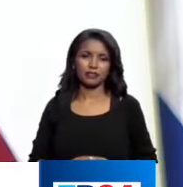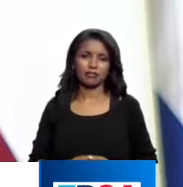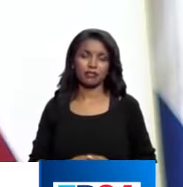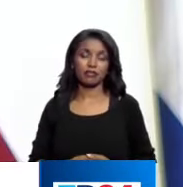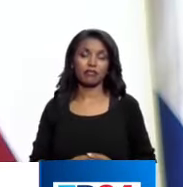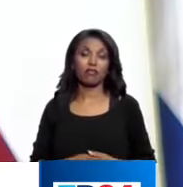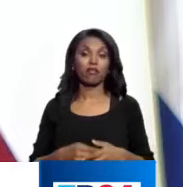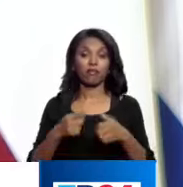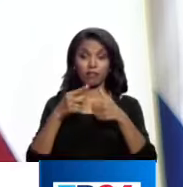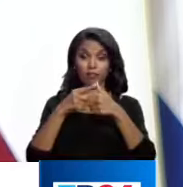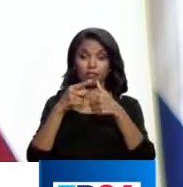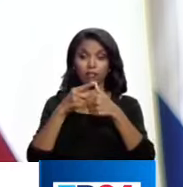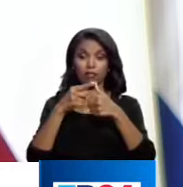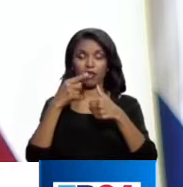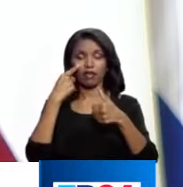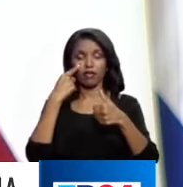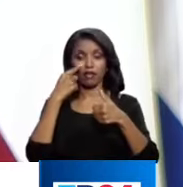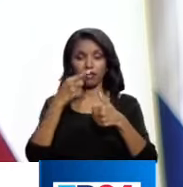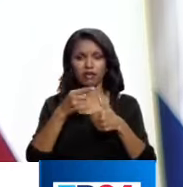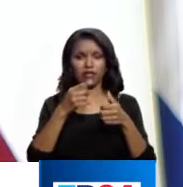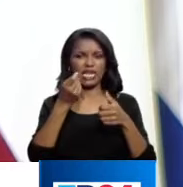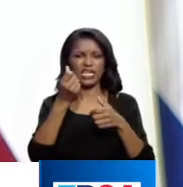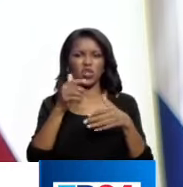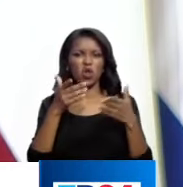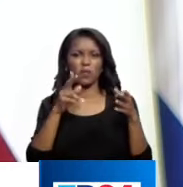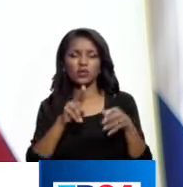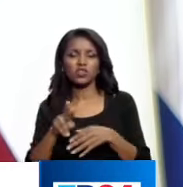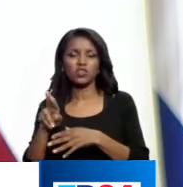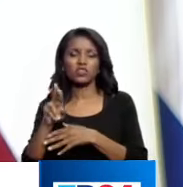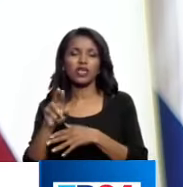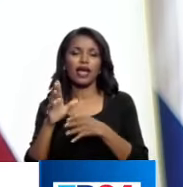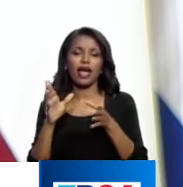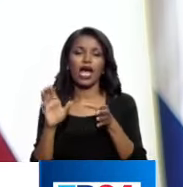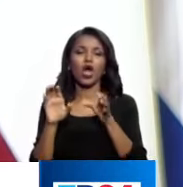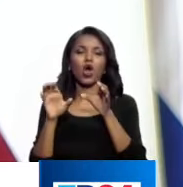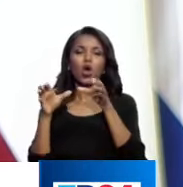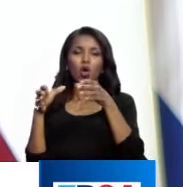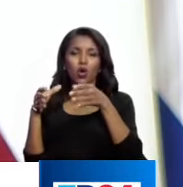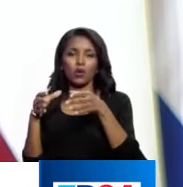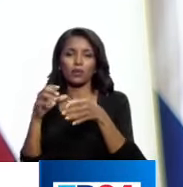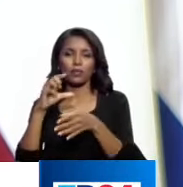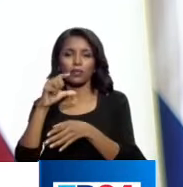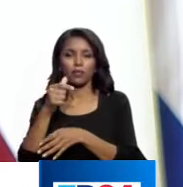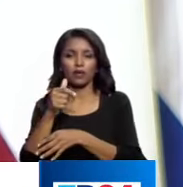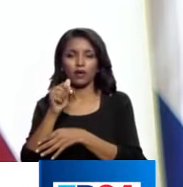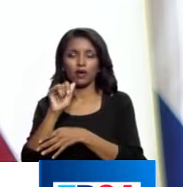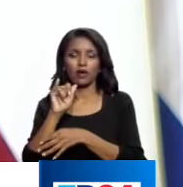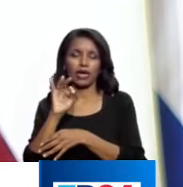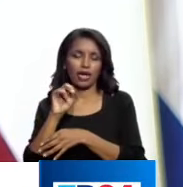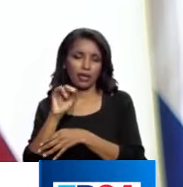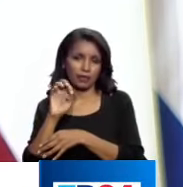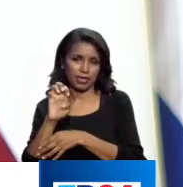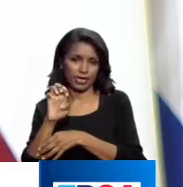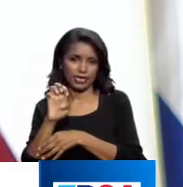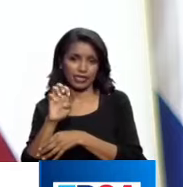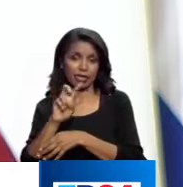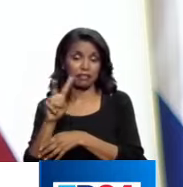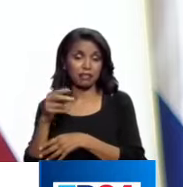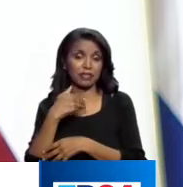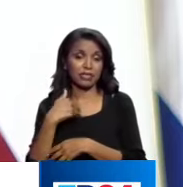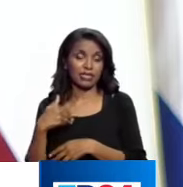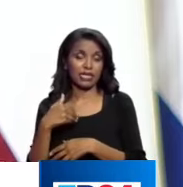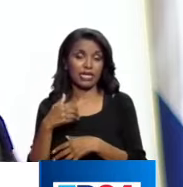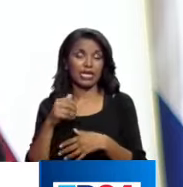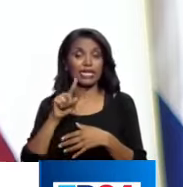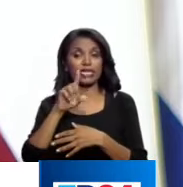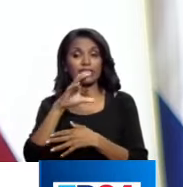a esto es el gabinete turístico que va a presidir el doctor Camilo Alain, próximo vicepresidente de la República. Y estos 100 millones